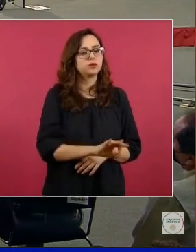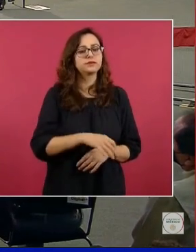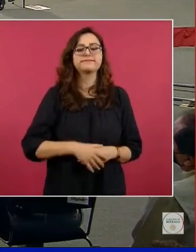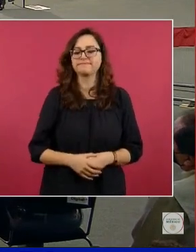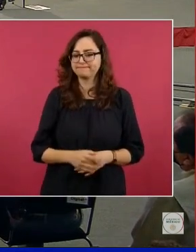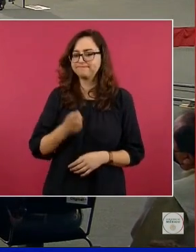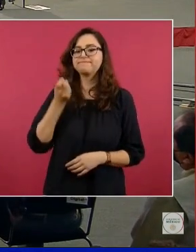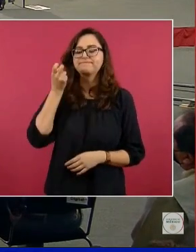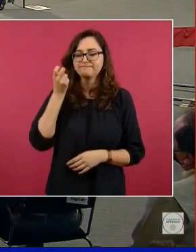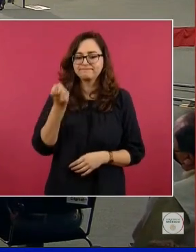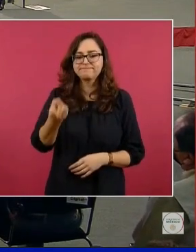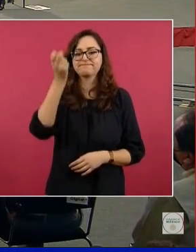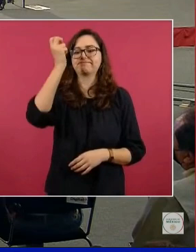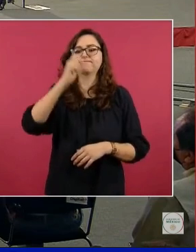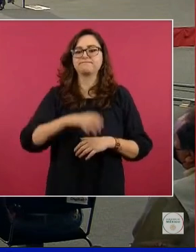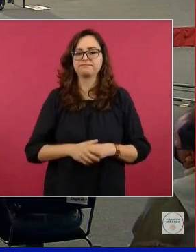a